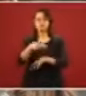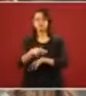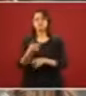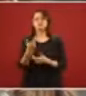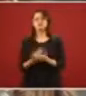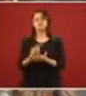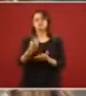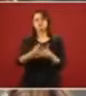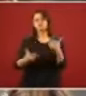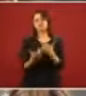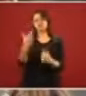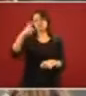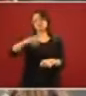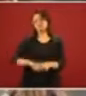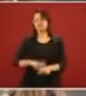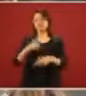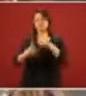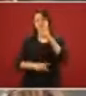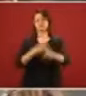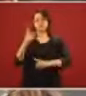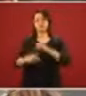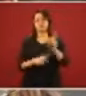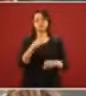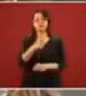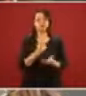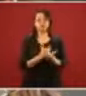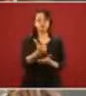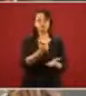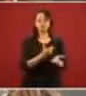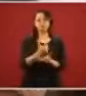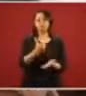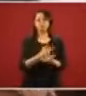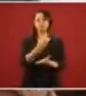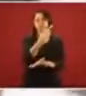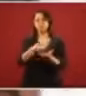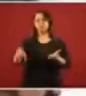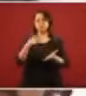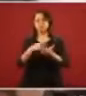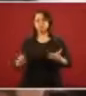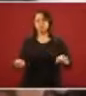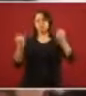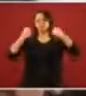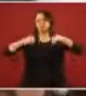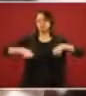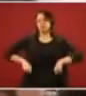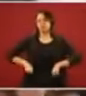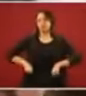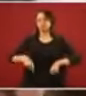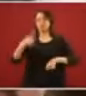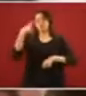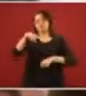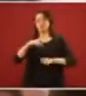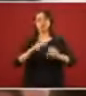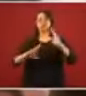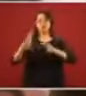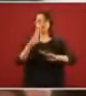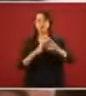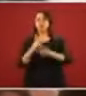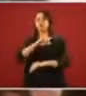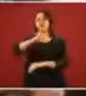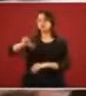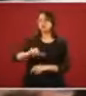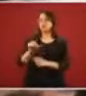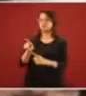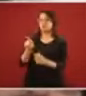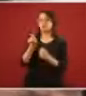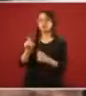del Deporte y él recibe dinero, compran petos para los atletas y después ellos los rentan para tener un beneficio económico. Es decir, hay